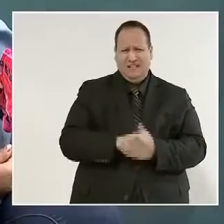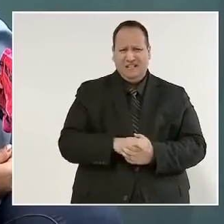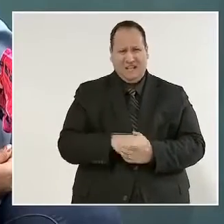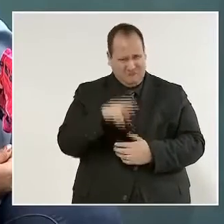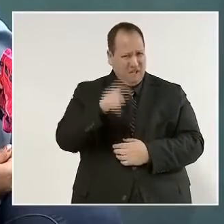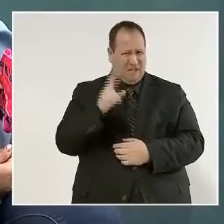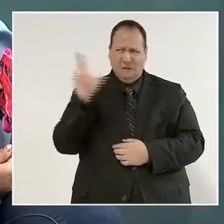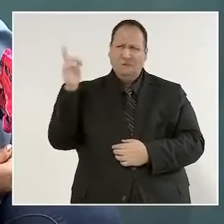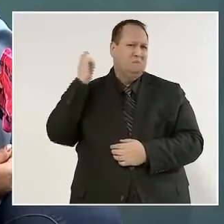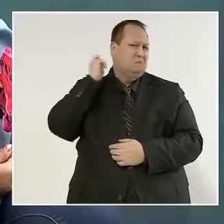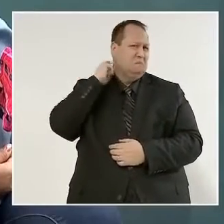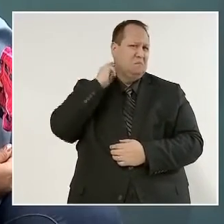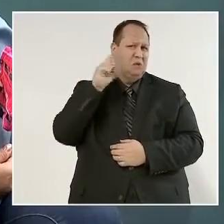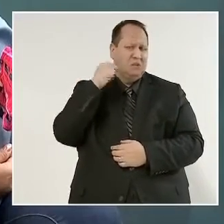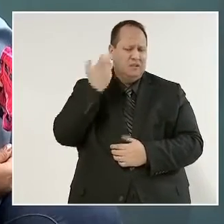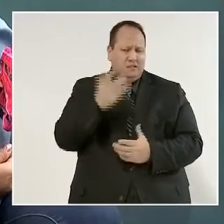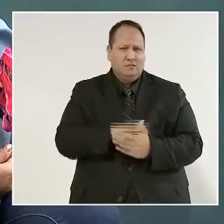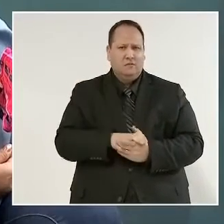porque